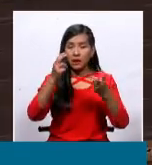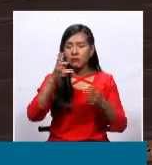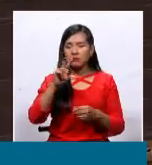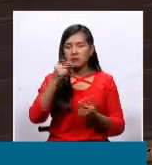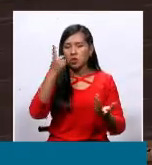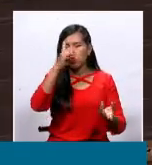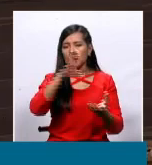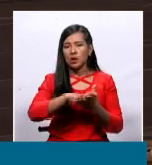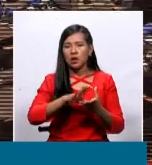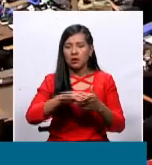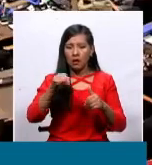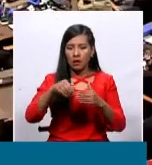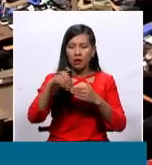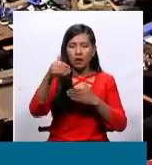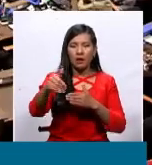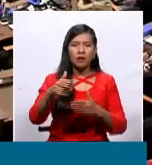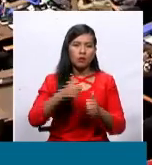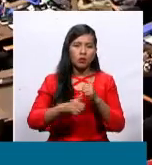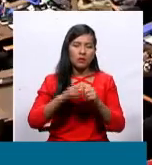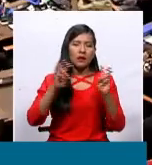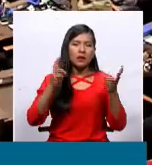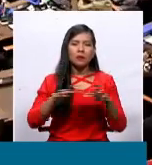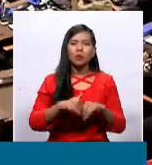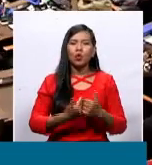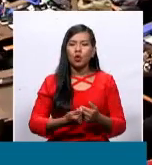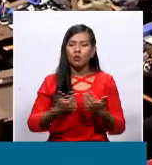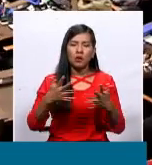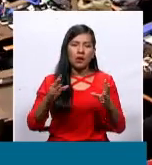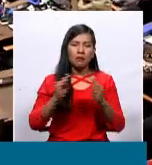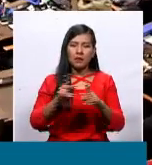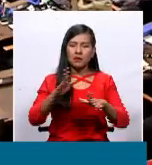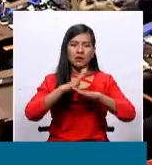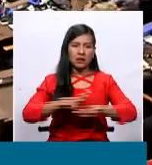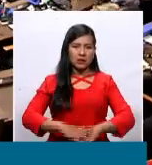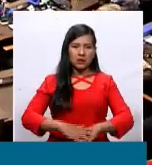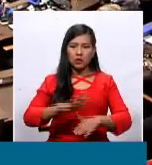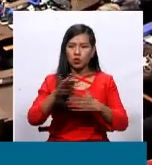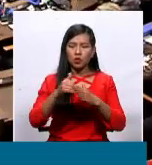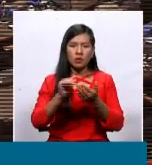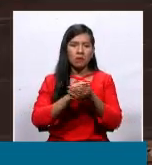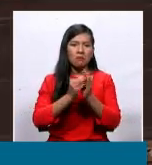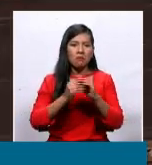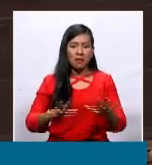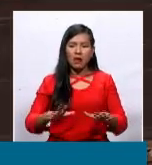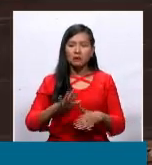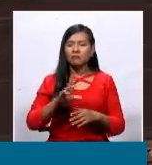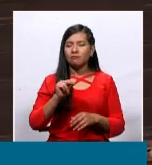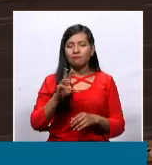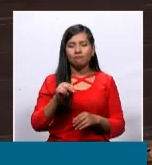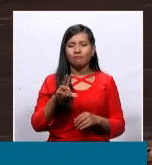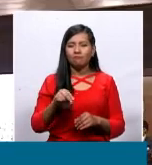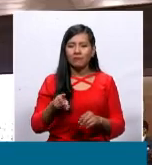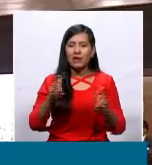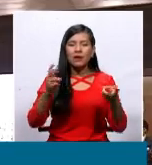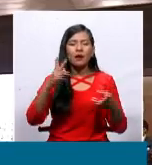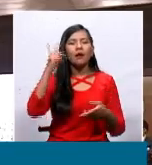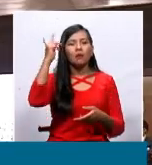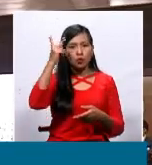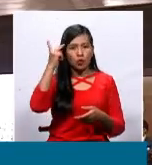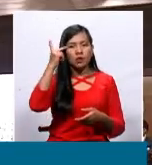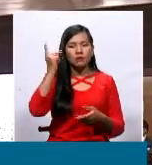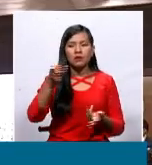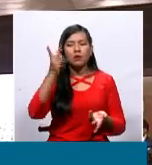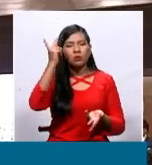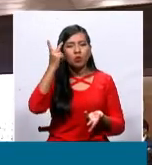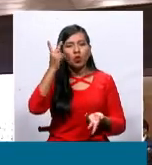plantea de aquí en adelante un escenario realmente de tranquilidad y de paz absoluta. No, sino es política, y la política es